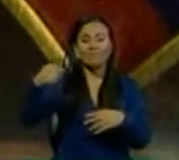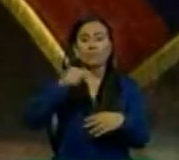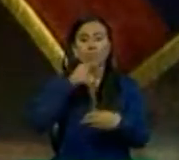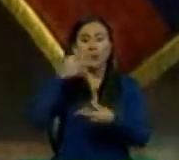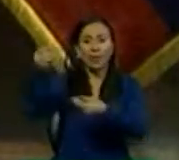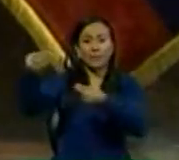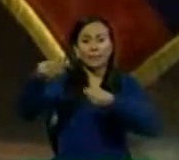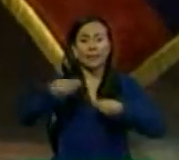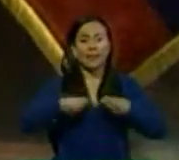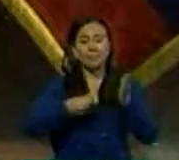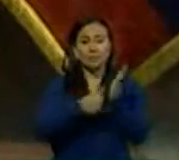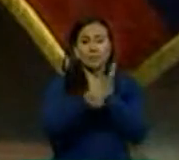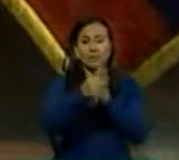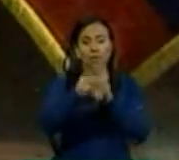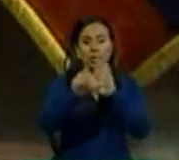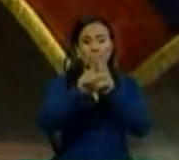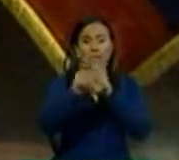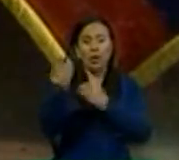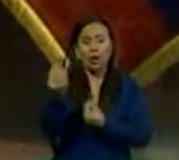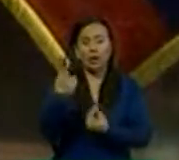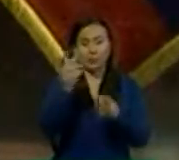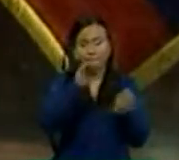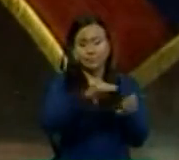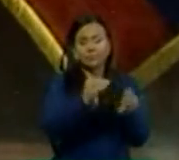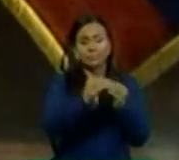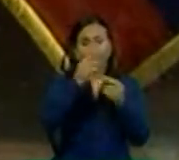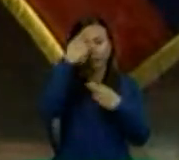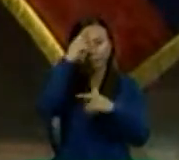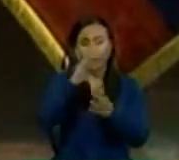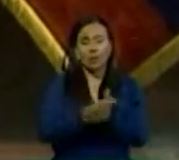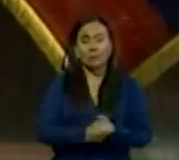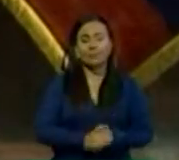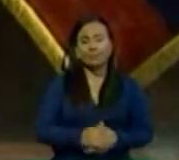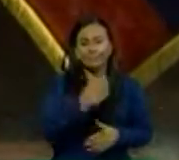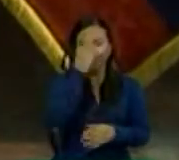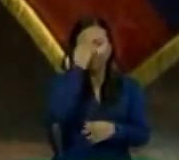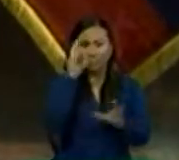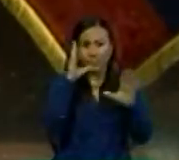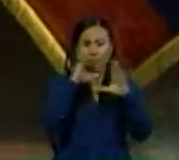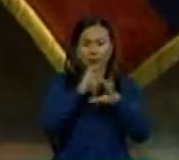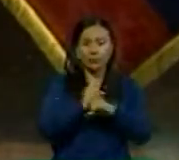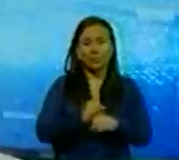Ministerio de la Ley. Regresamos ahora sí con ustedes nuevamente allá en estudios. Que tengan una buena noche.